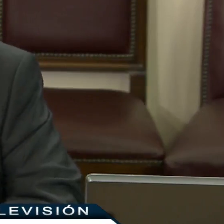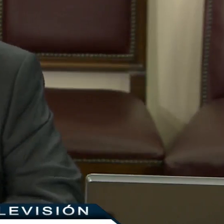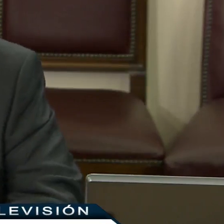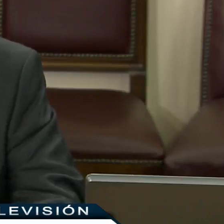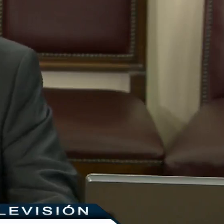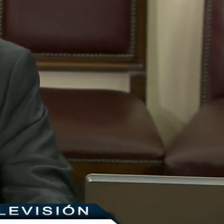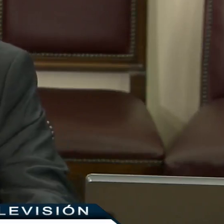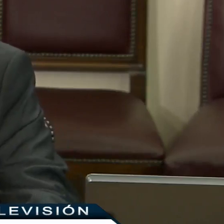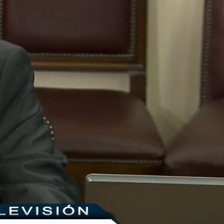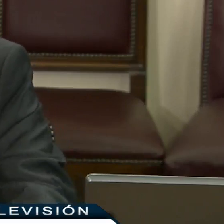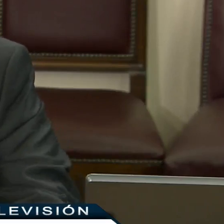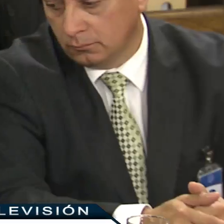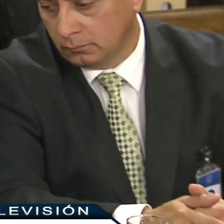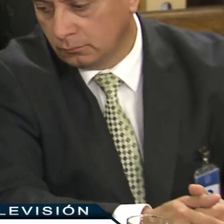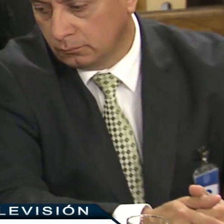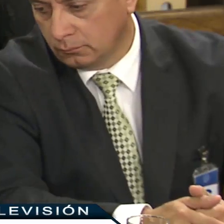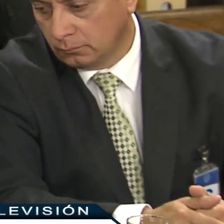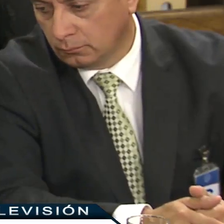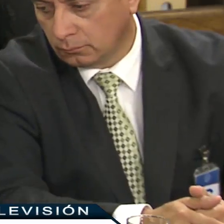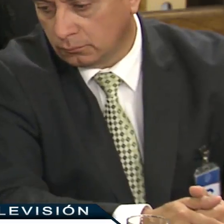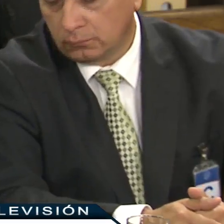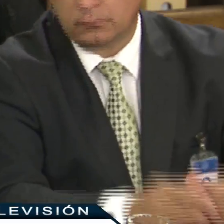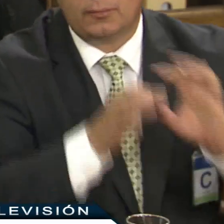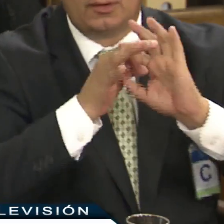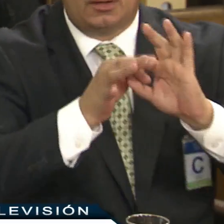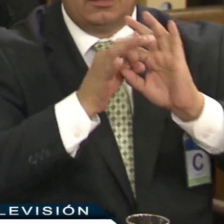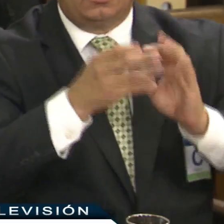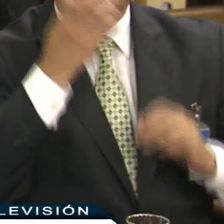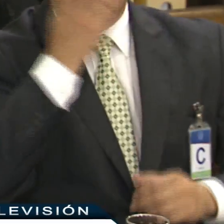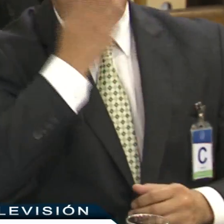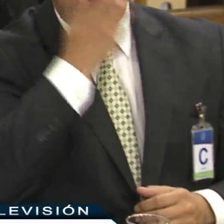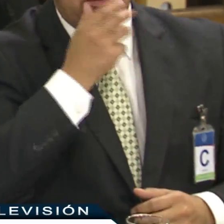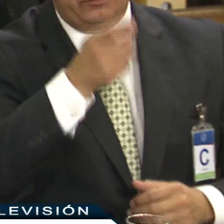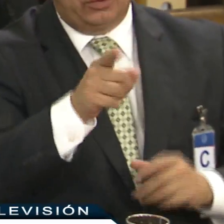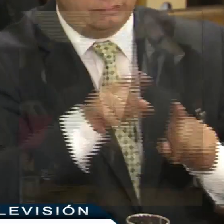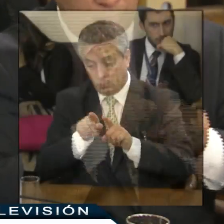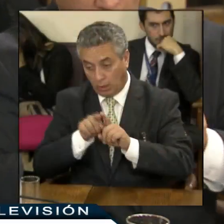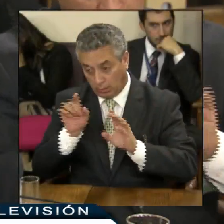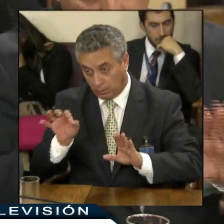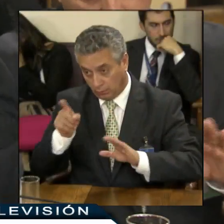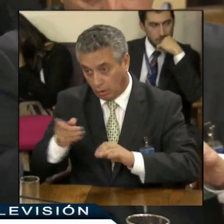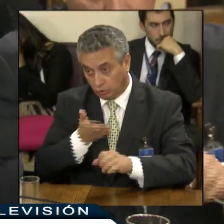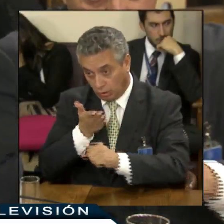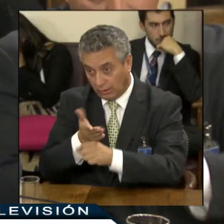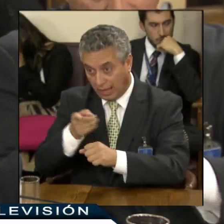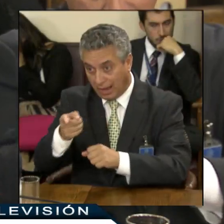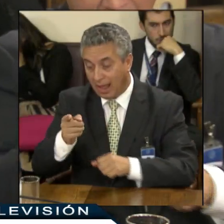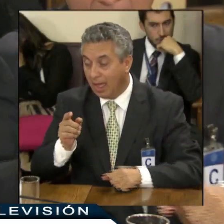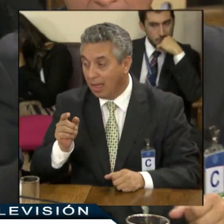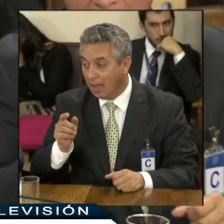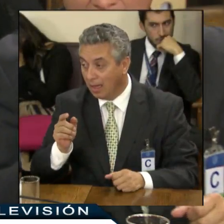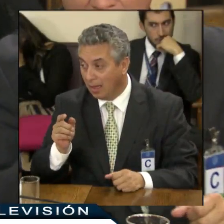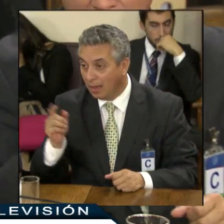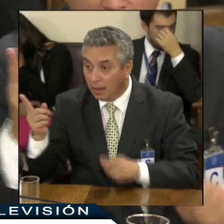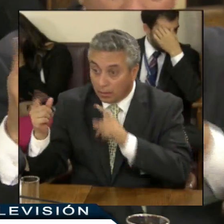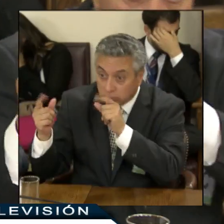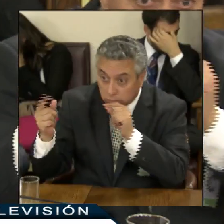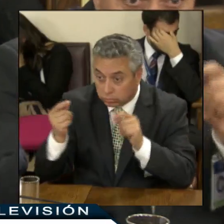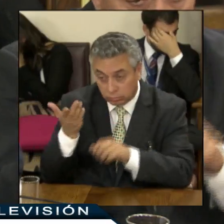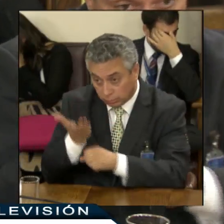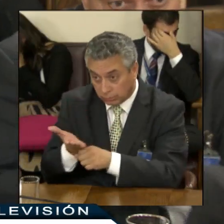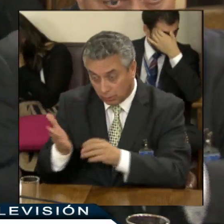Muchas gracias Gracias Gustavo Mira el sentido de de solicitar la la audiencia es